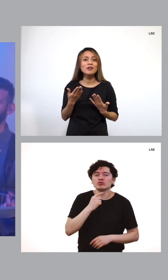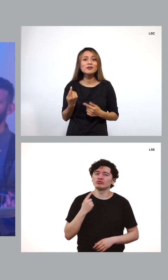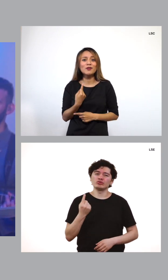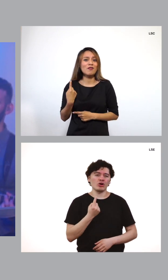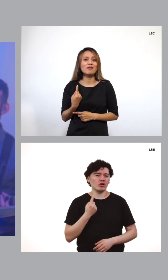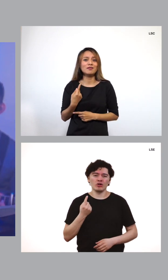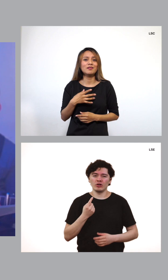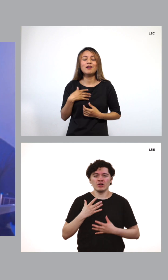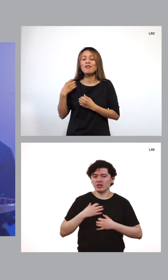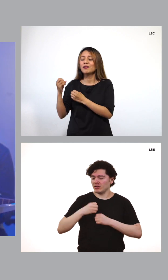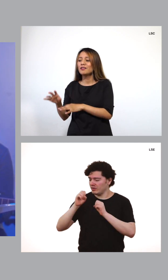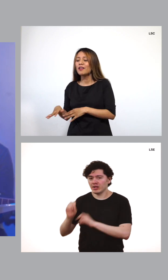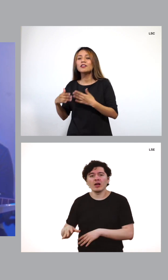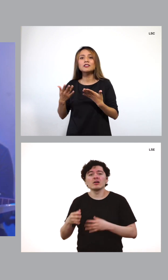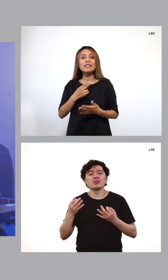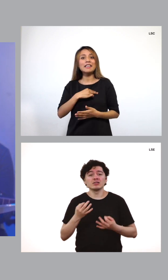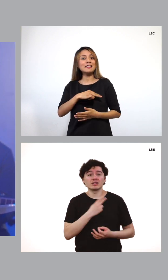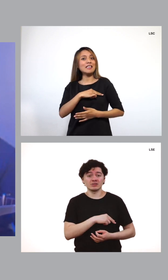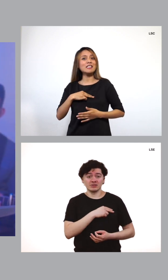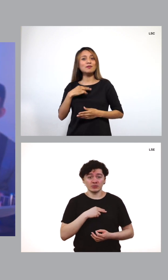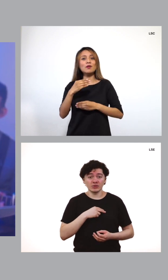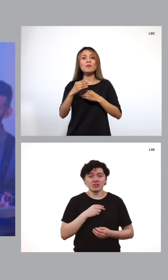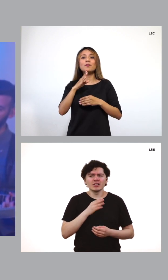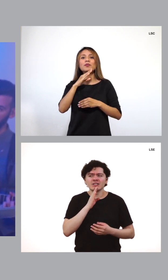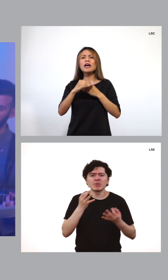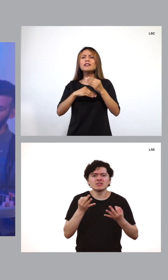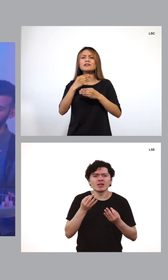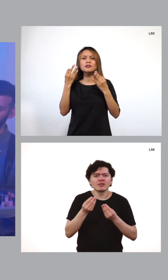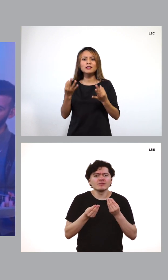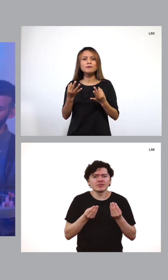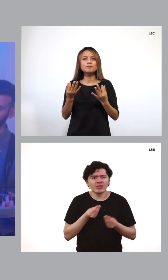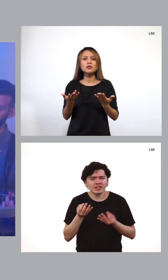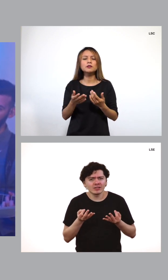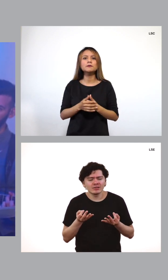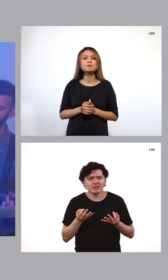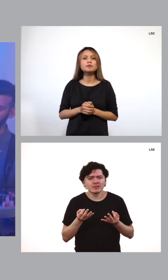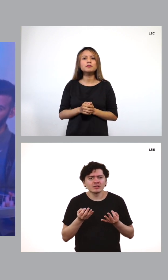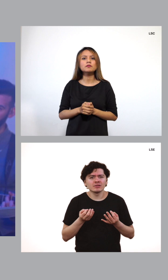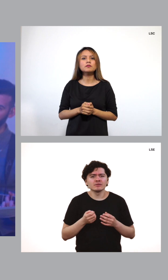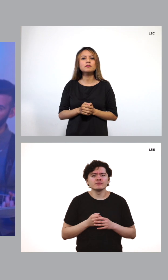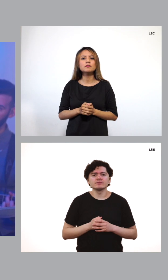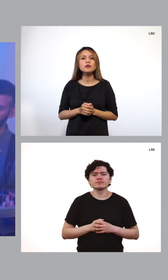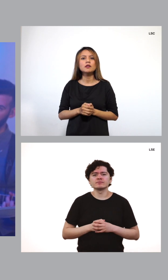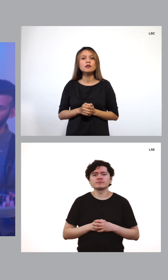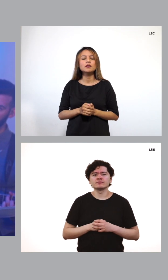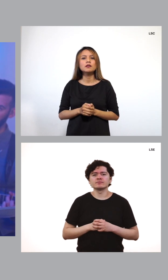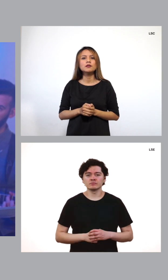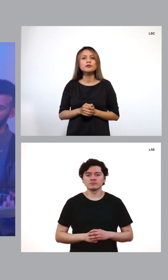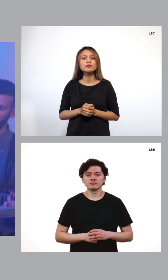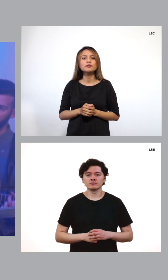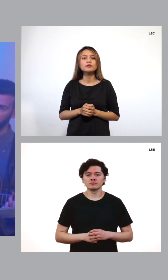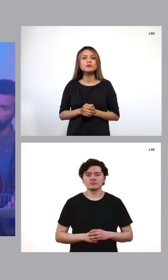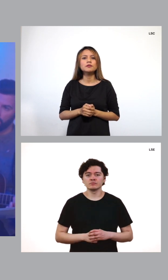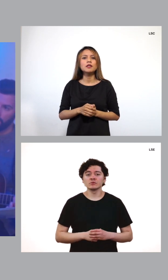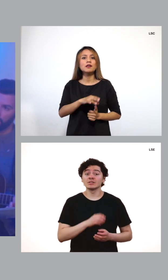Entonces, esto es lo que ha hecho el cristianismo. En vez de pensar que Cristo hizo eso una vez, para que nunca